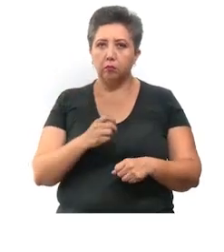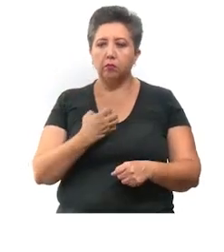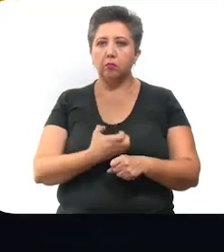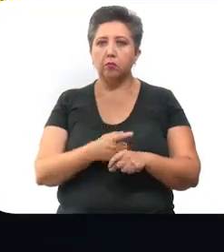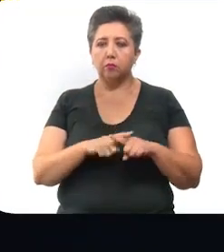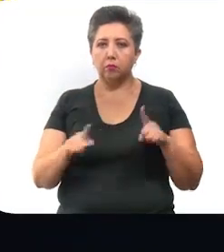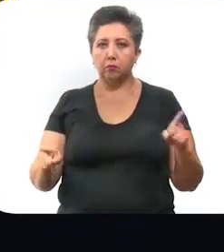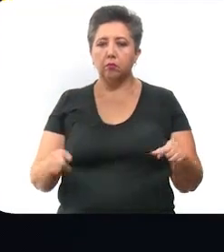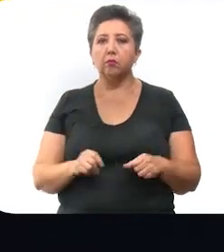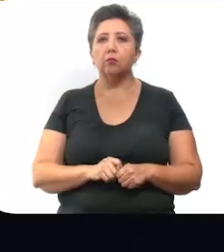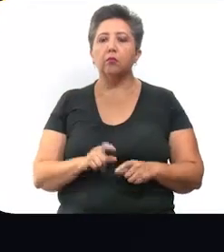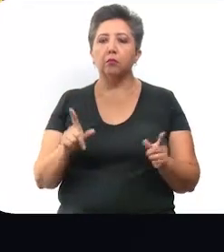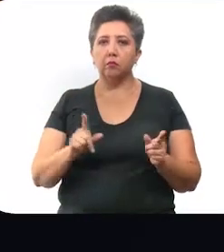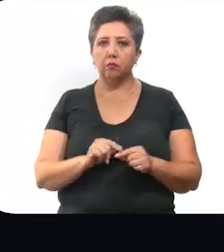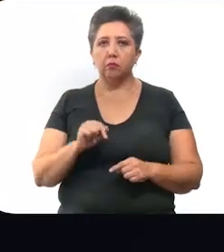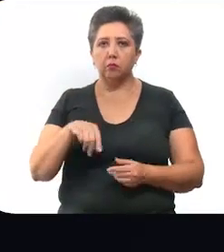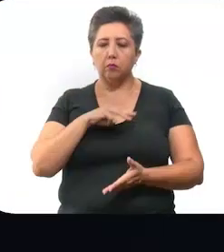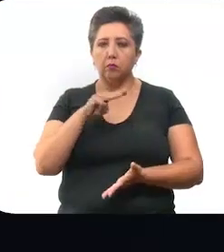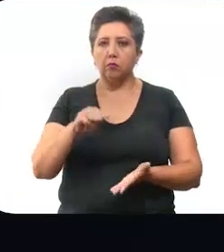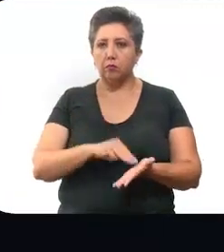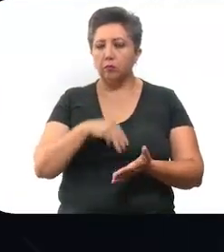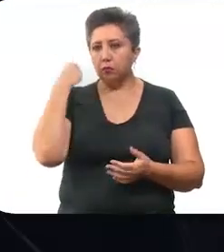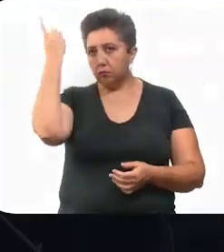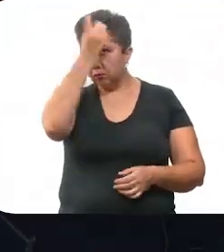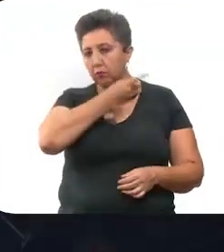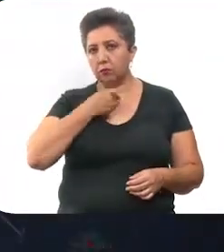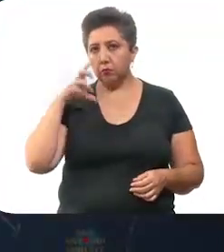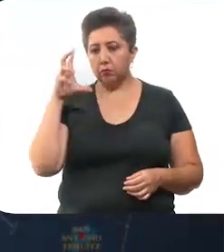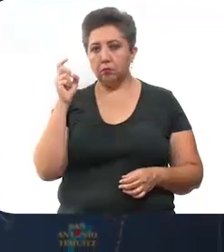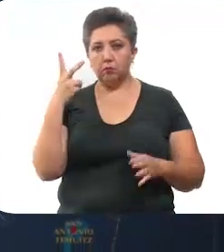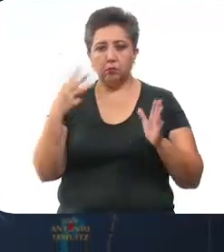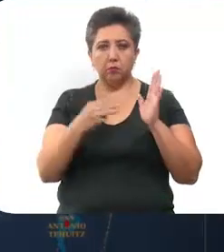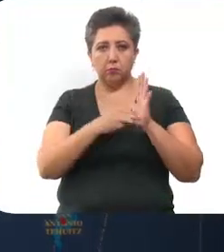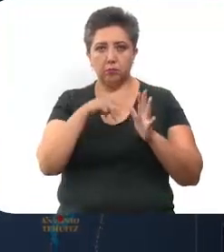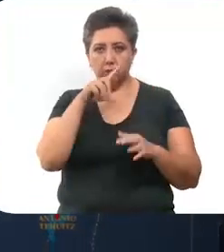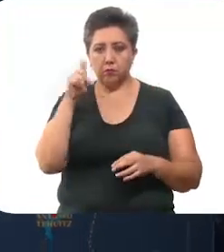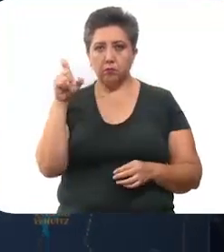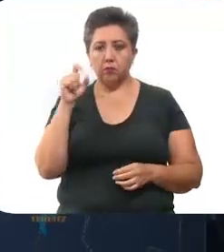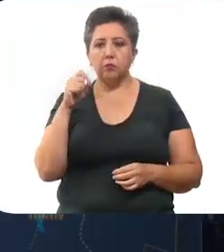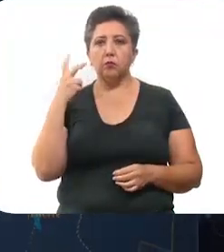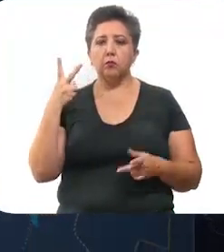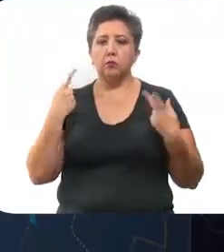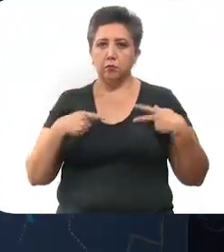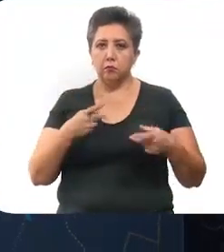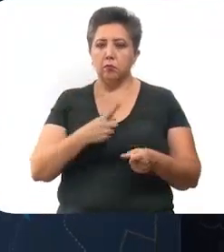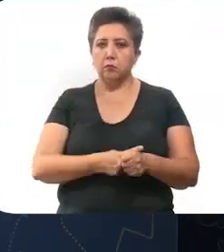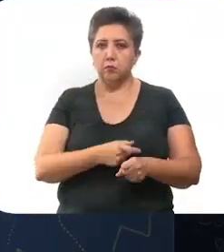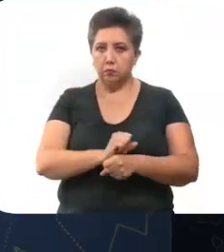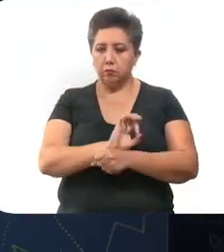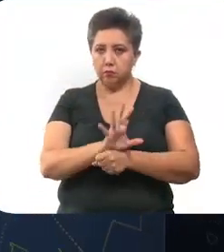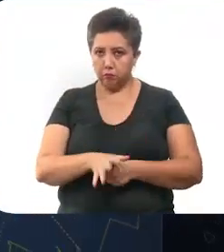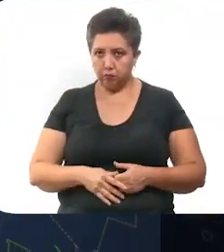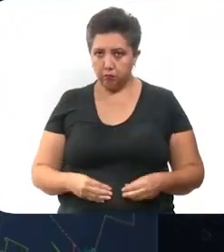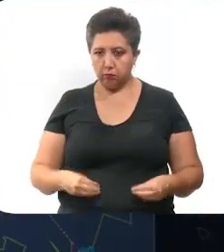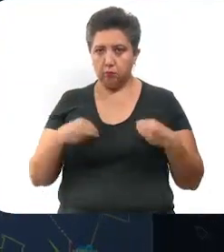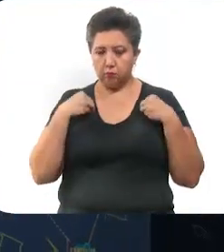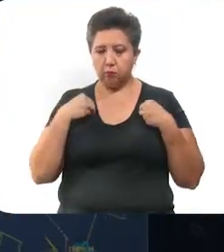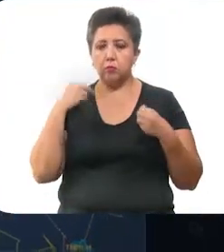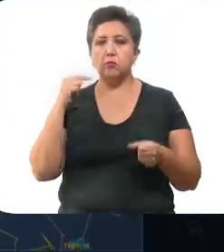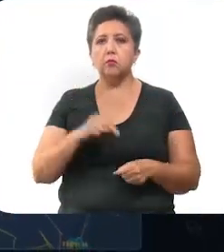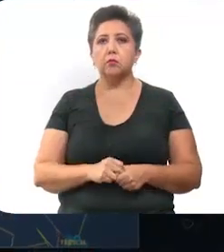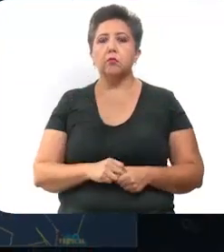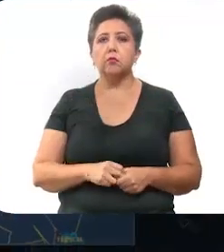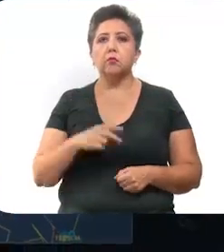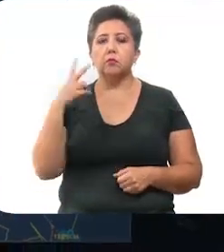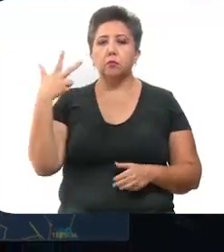estado. Específicamente en Mérida se han diagnosticado 32.122 personas contagiadas de coronavirus que viven